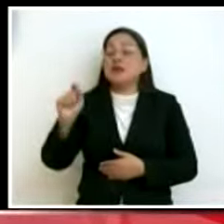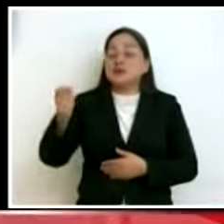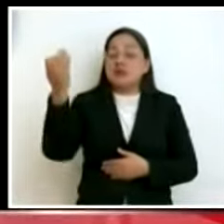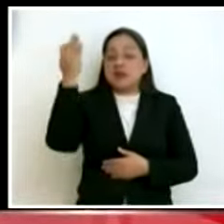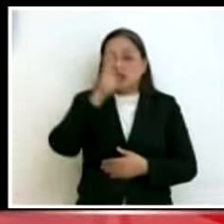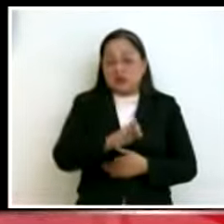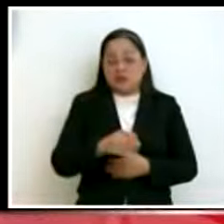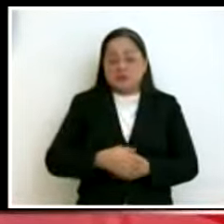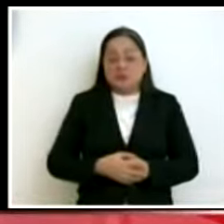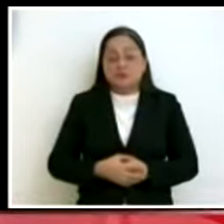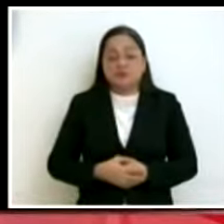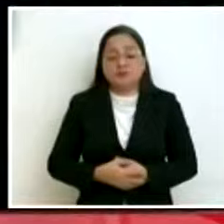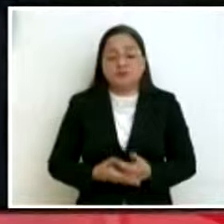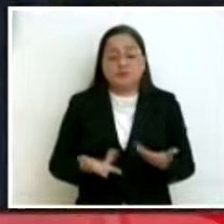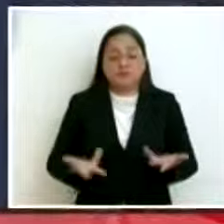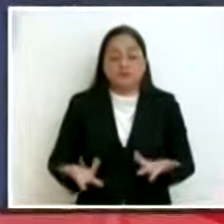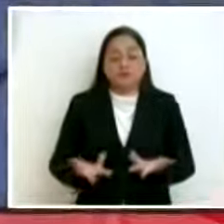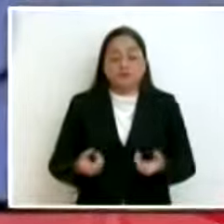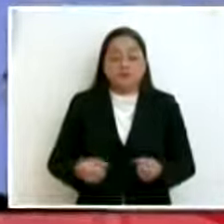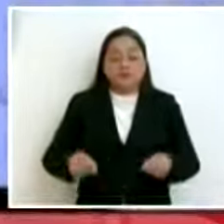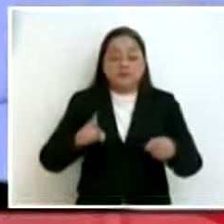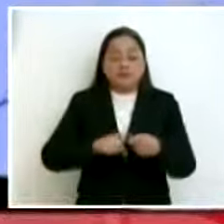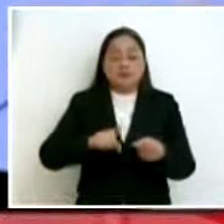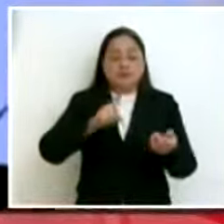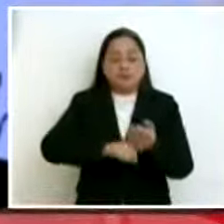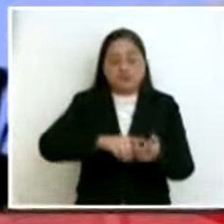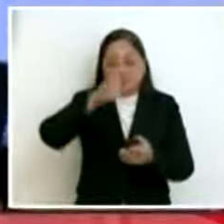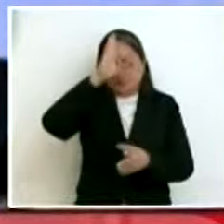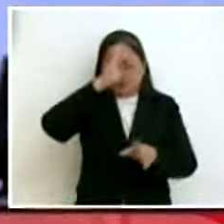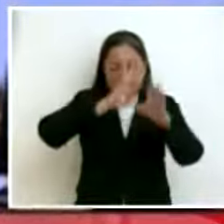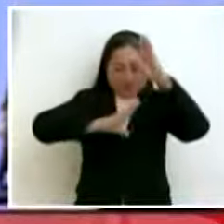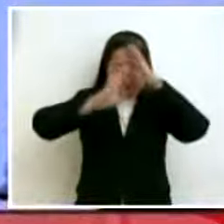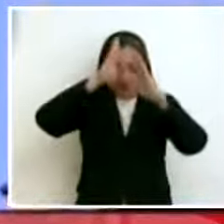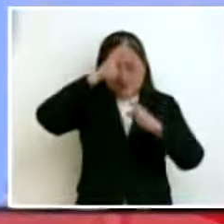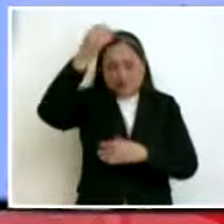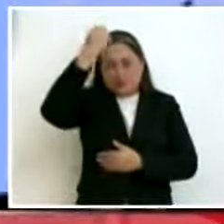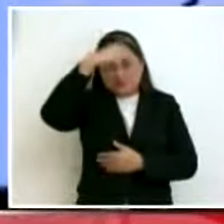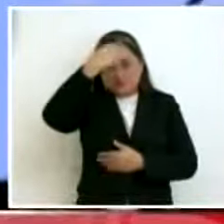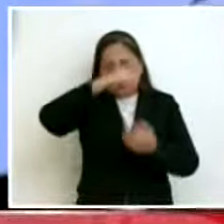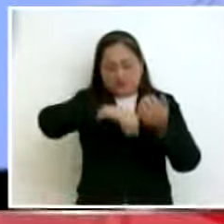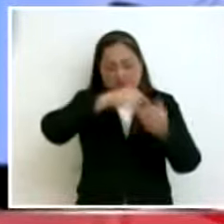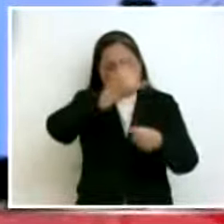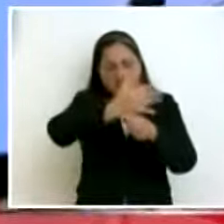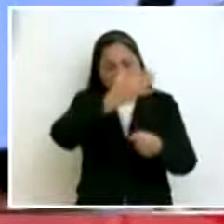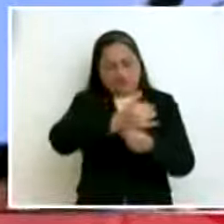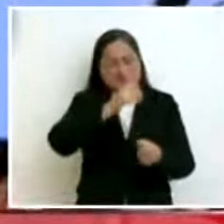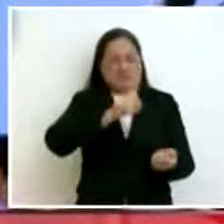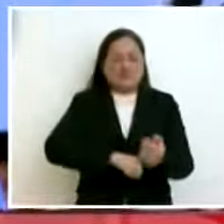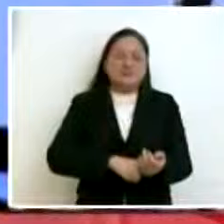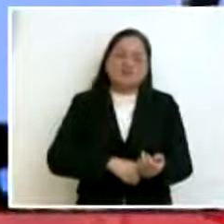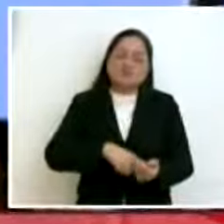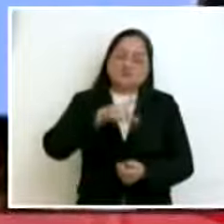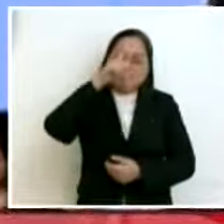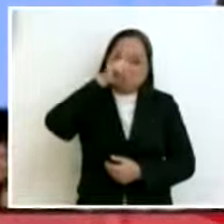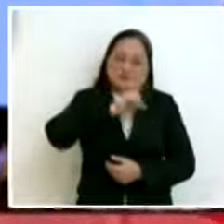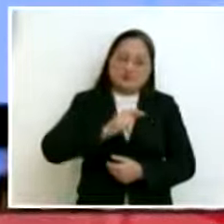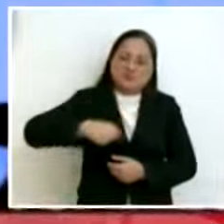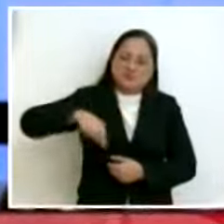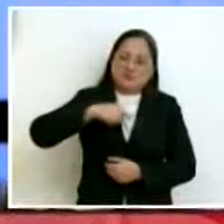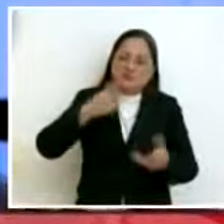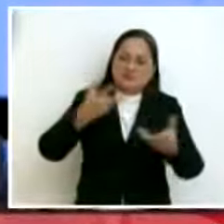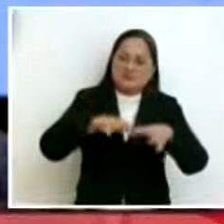traidores ese maniqueo pensamiento estimados amigos debilita nuestra acción